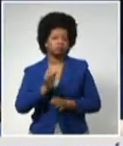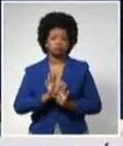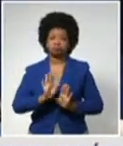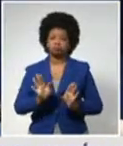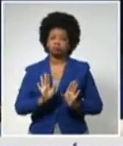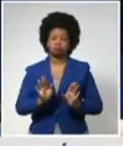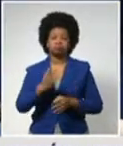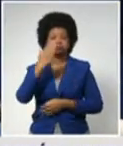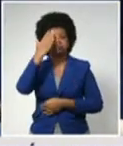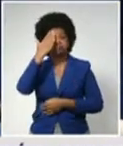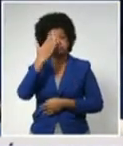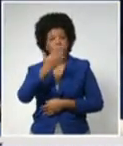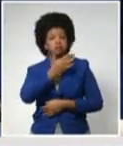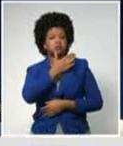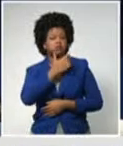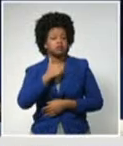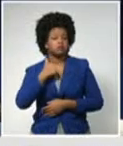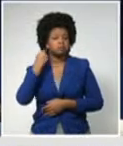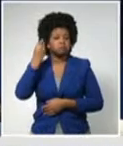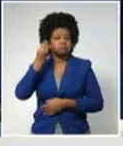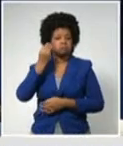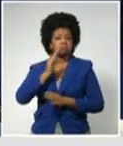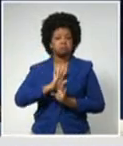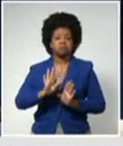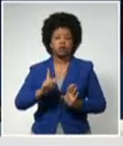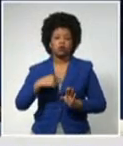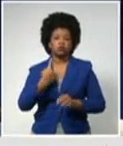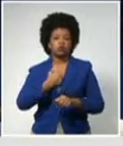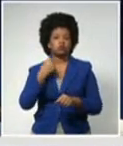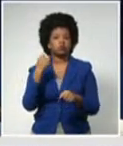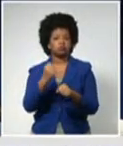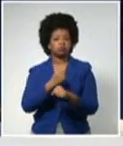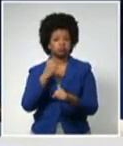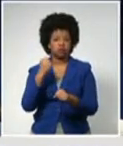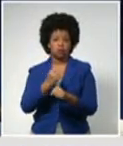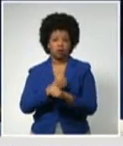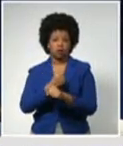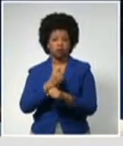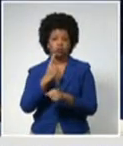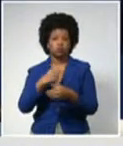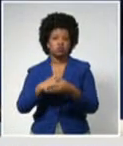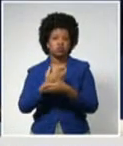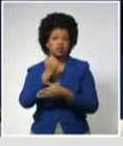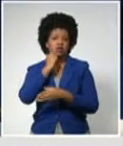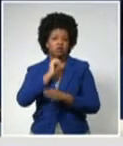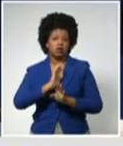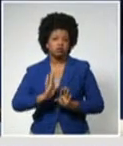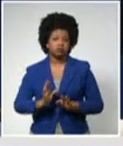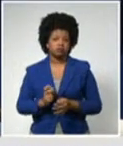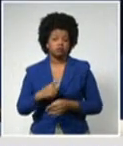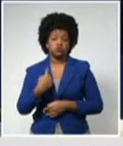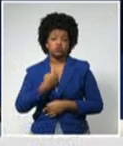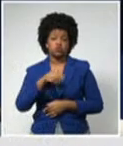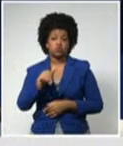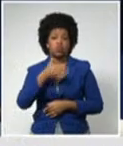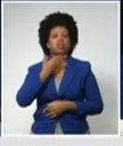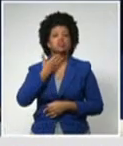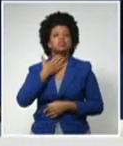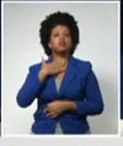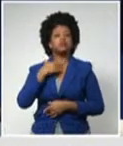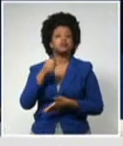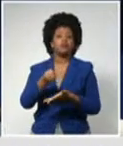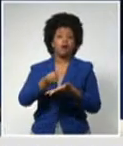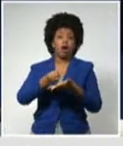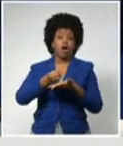Creo que vamos a trabajar un día más y que esperamos que con la cooperación